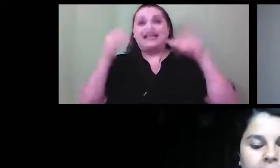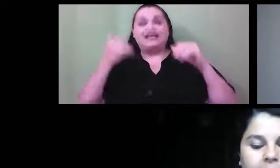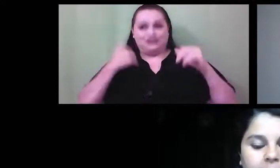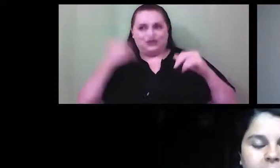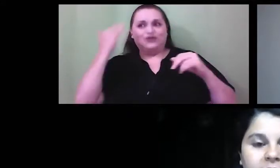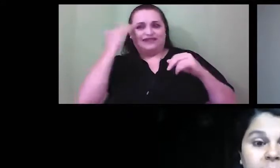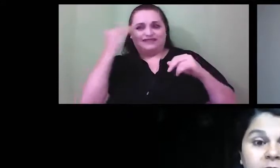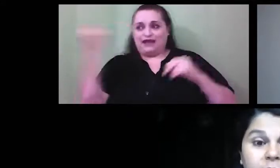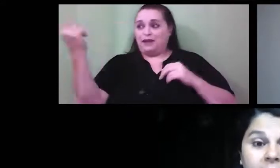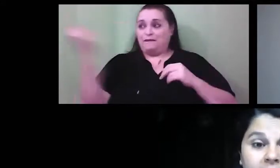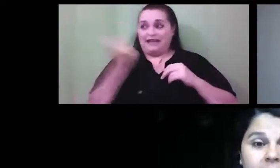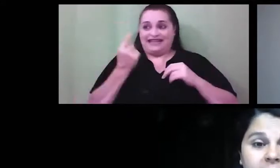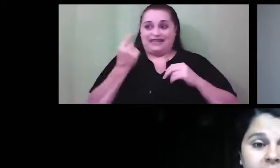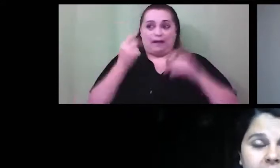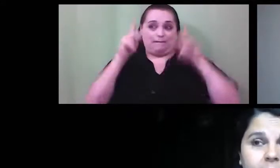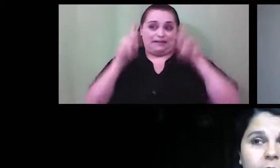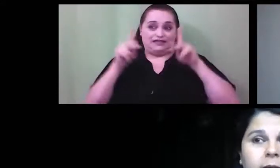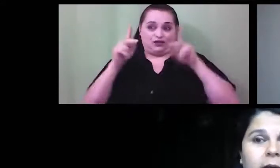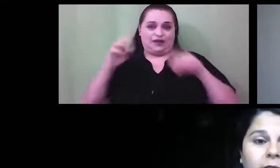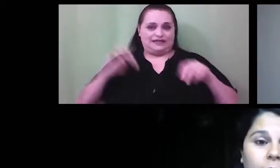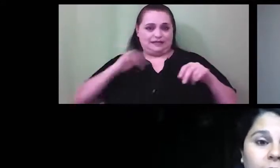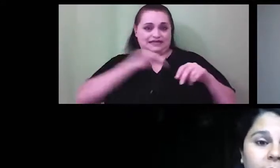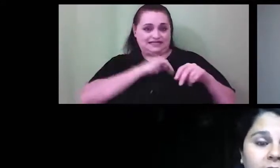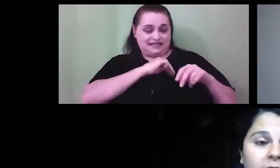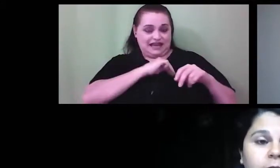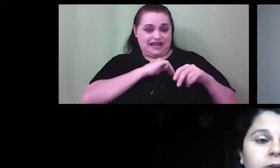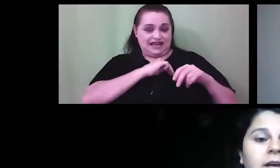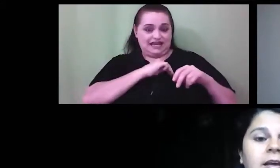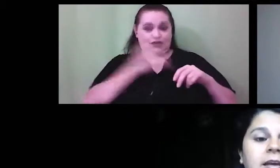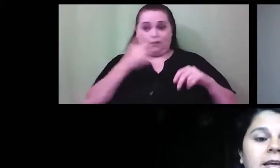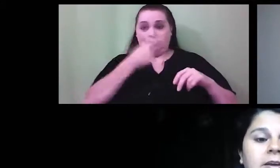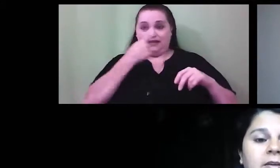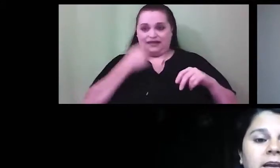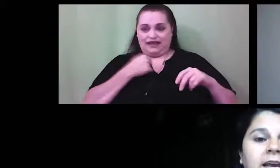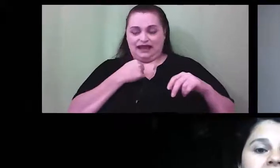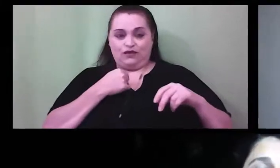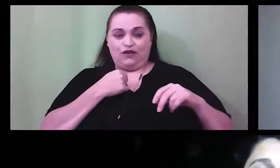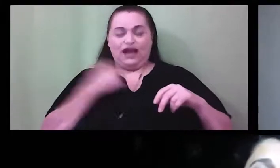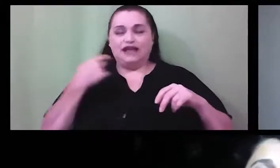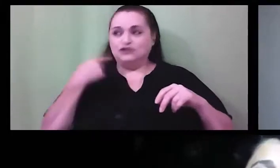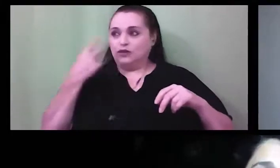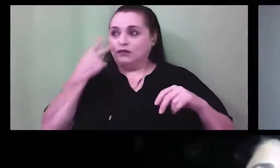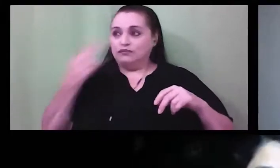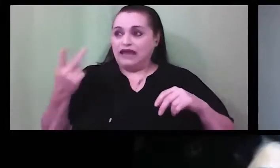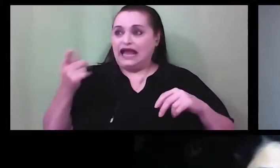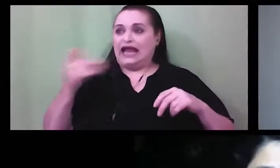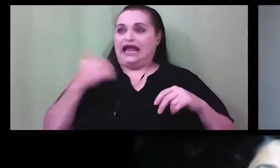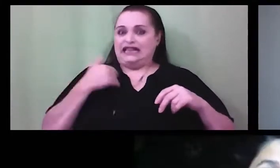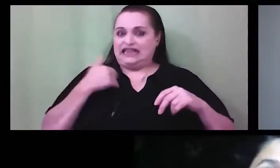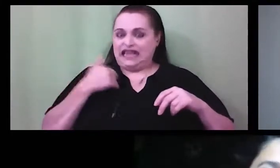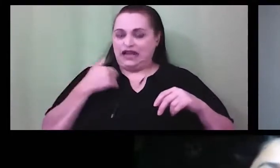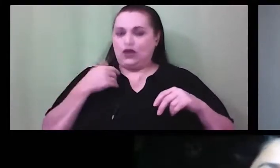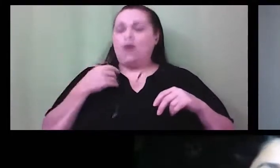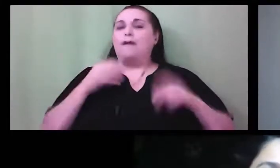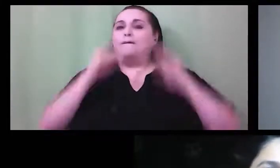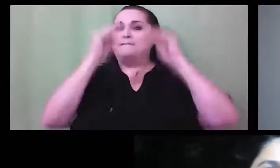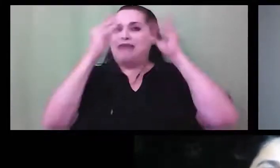llegar unas personas del ministerio, que fue lo que me dijeron, y ver que iba a tener su maestra itinerante,